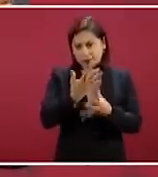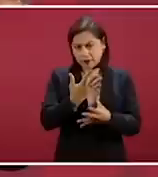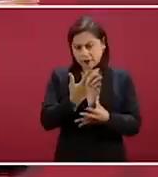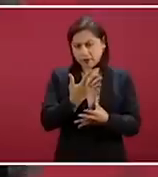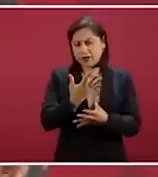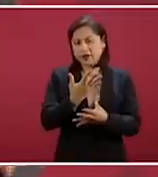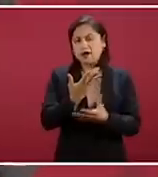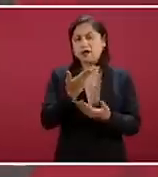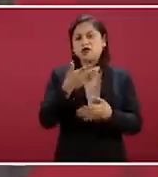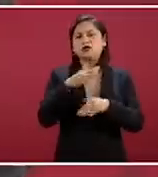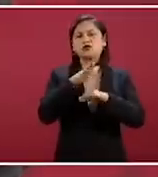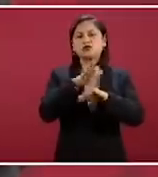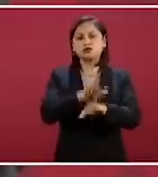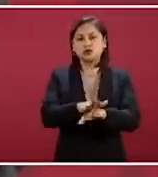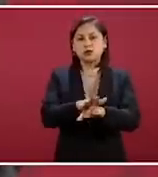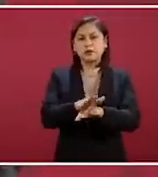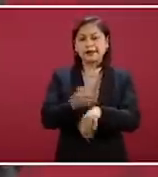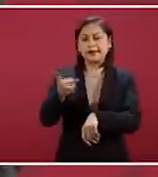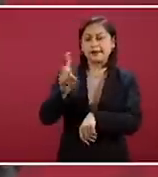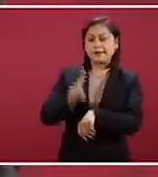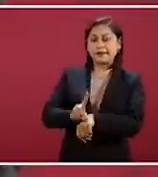importante para los mexicanos.